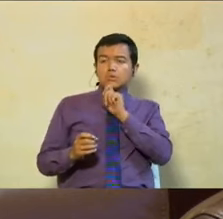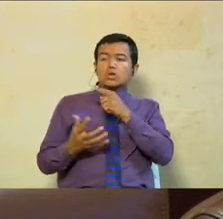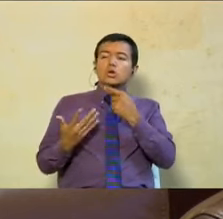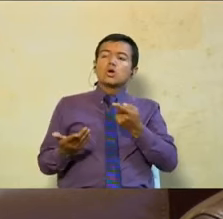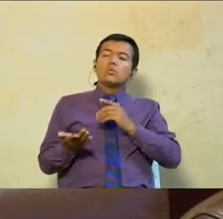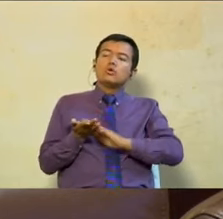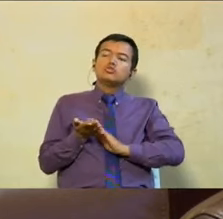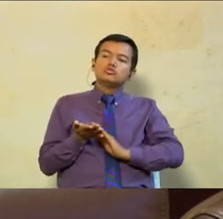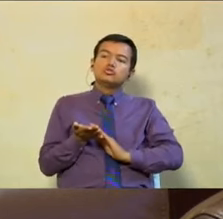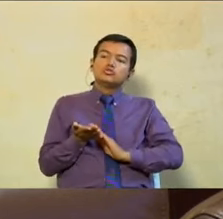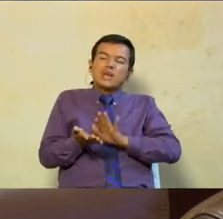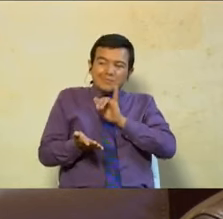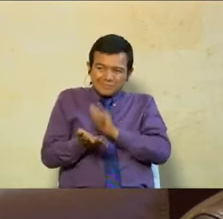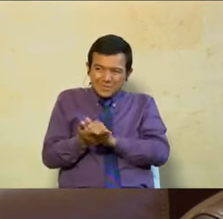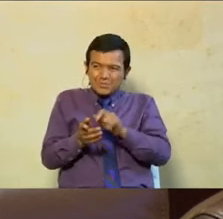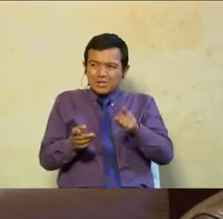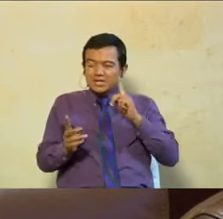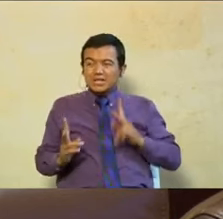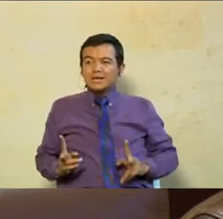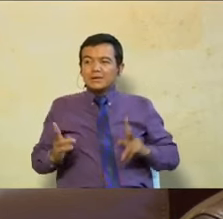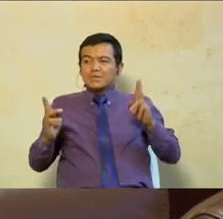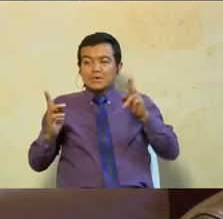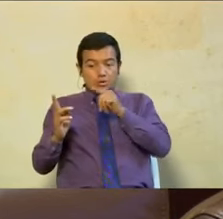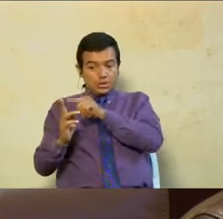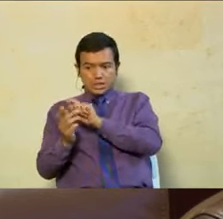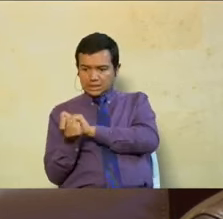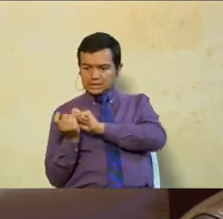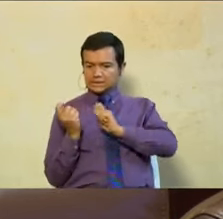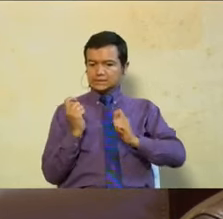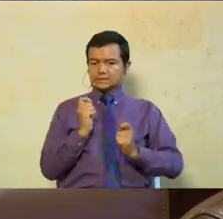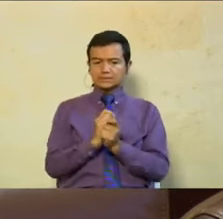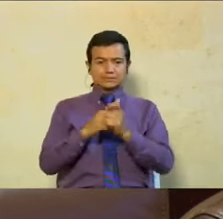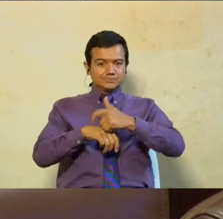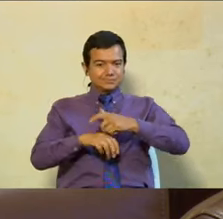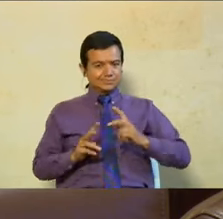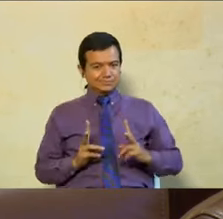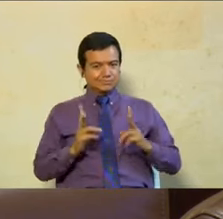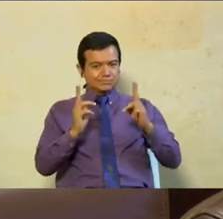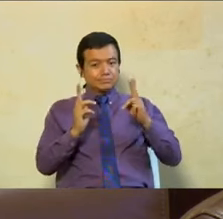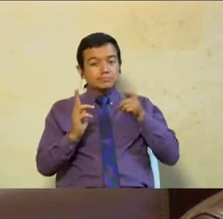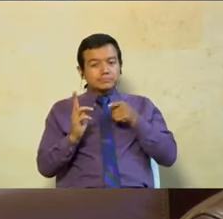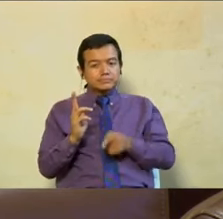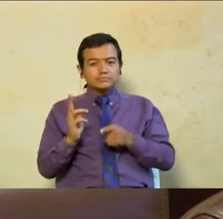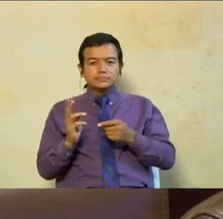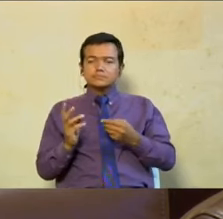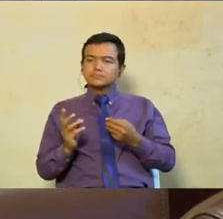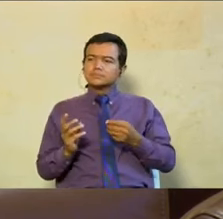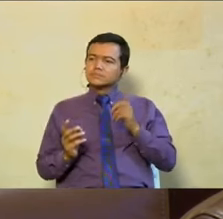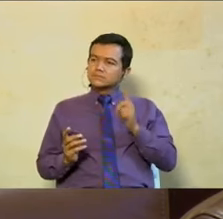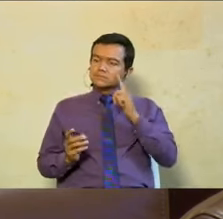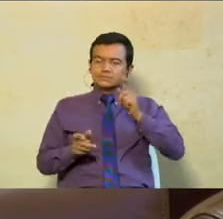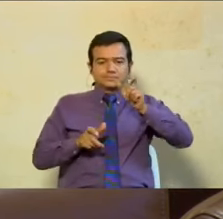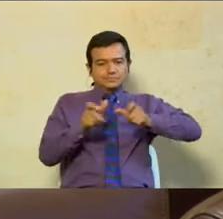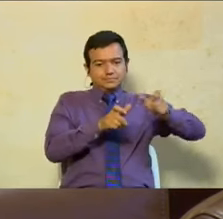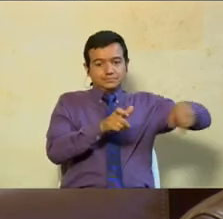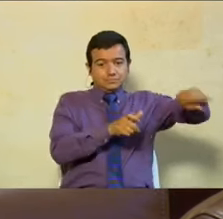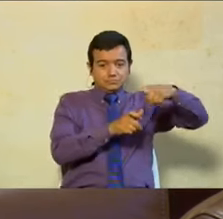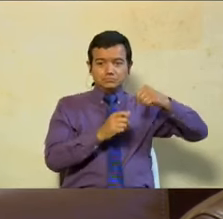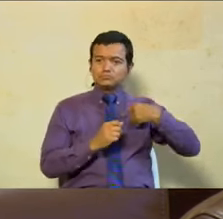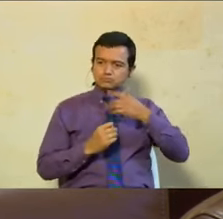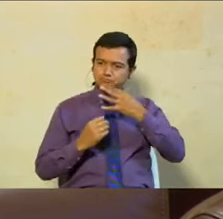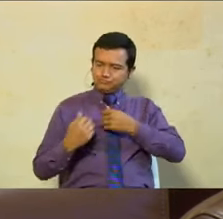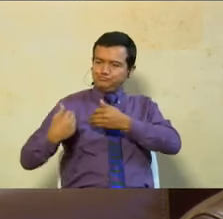tema de ese periodo de transición en el que muchas personas han venido ejerciendo con absoluta